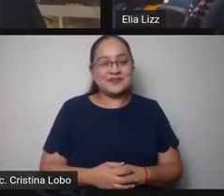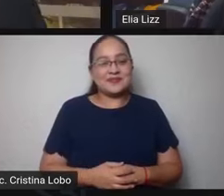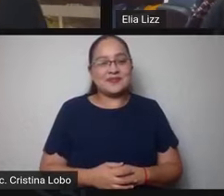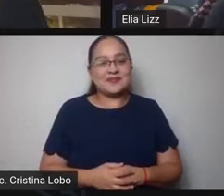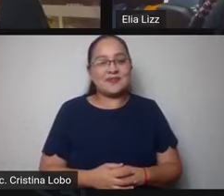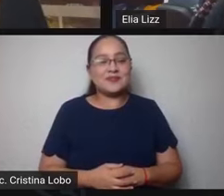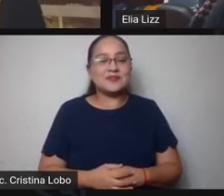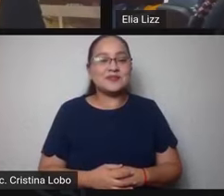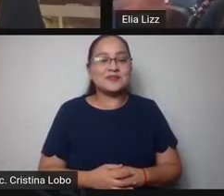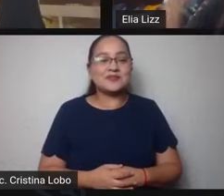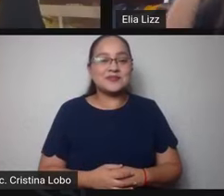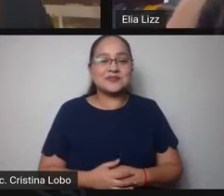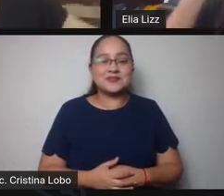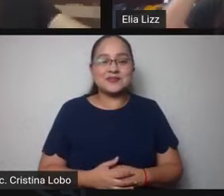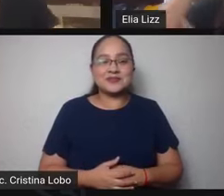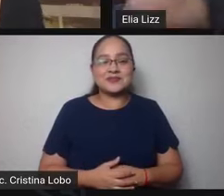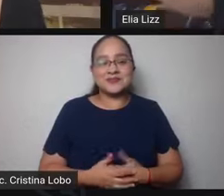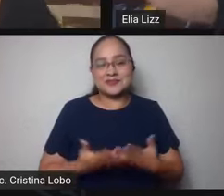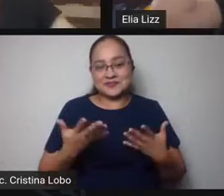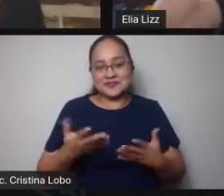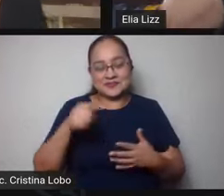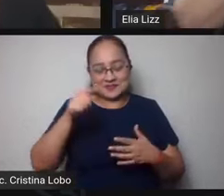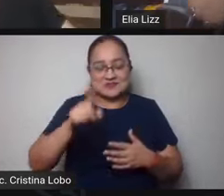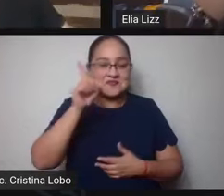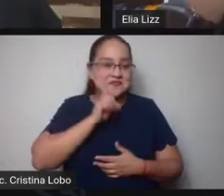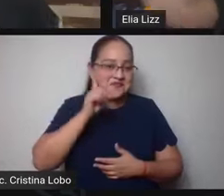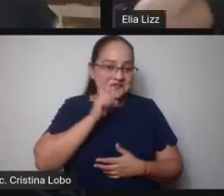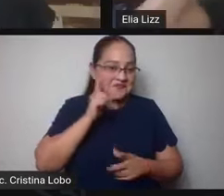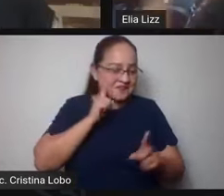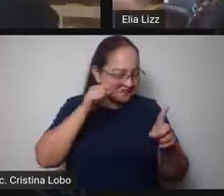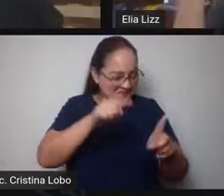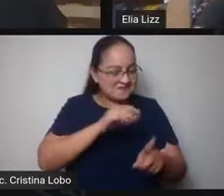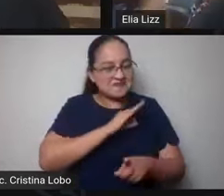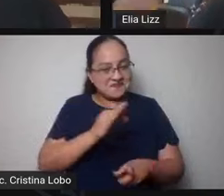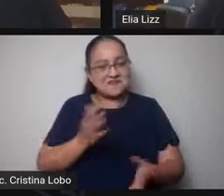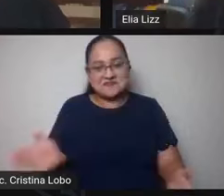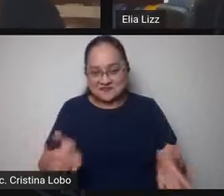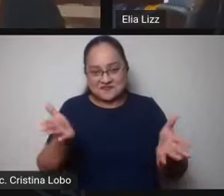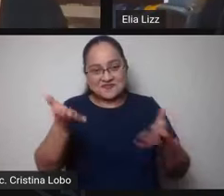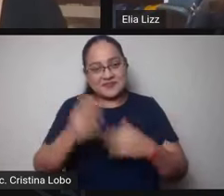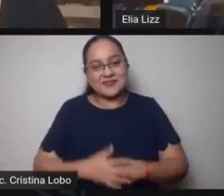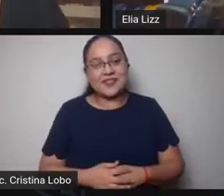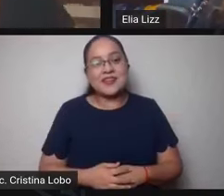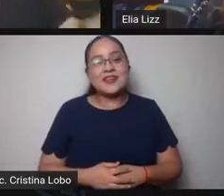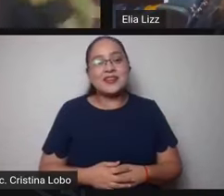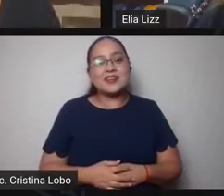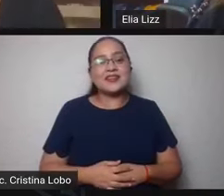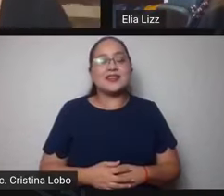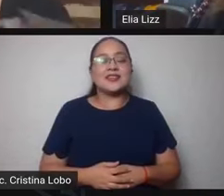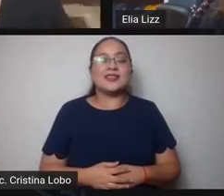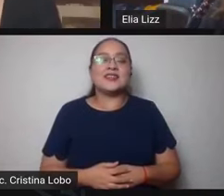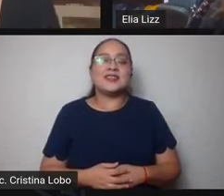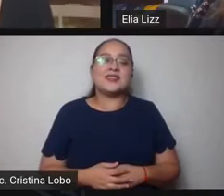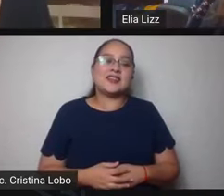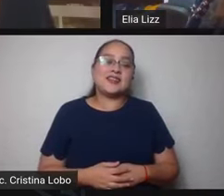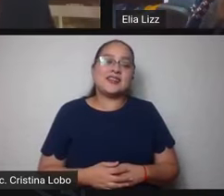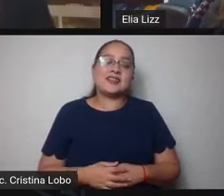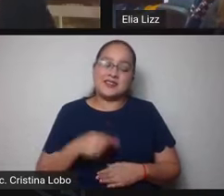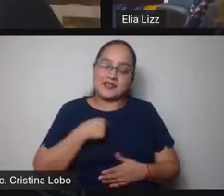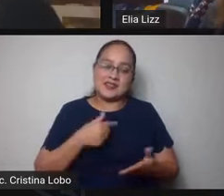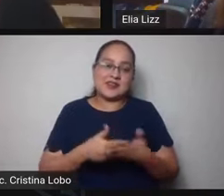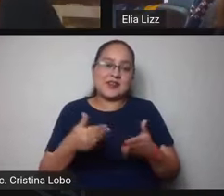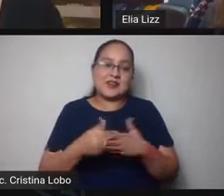¿Cómo son de veras? ¡Hombre! ¡Entrenle, muchachos! Pero voy a respetar y yo les voy a compartir aquí